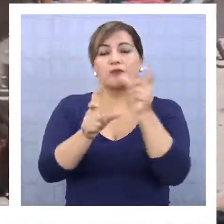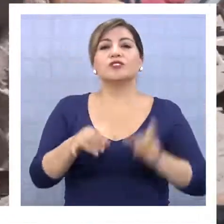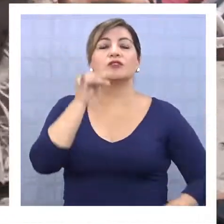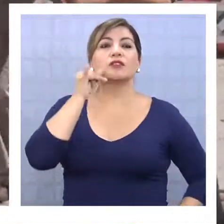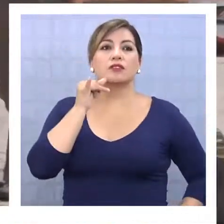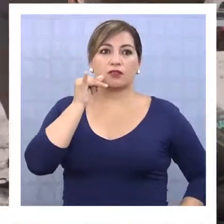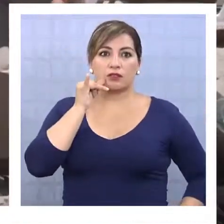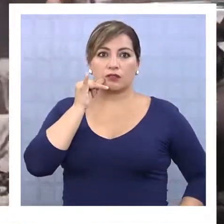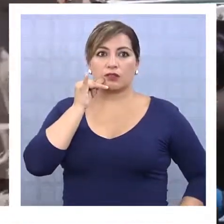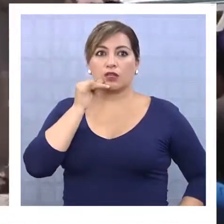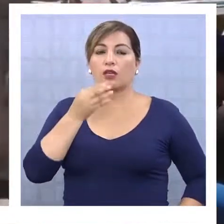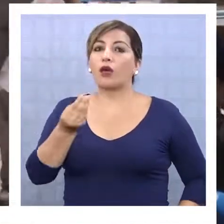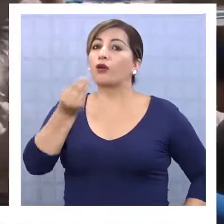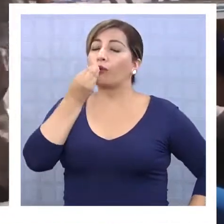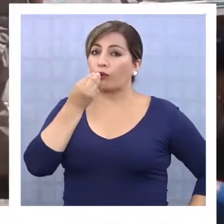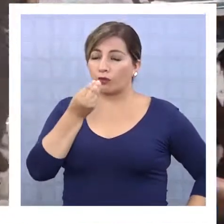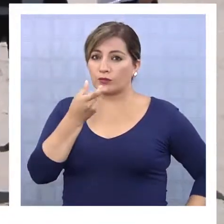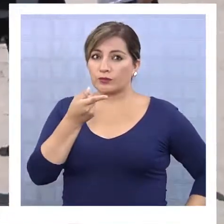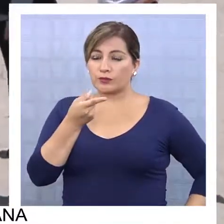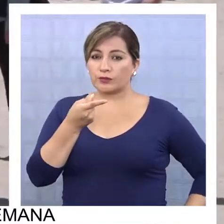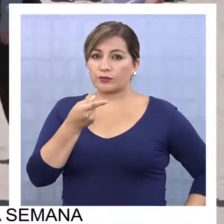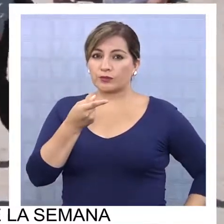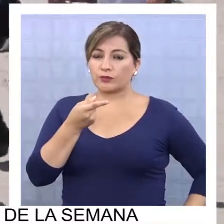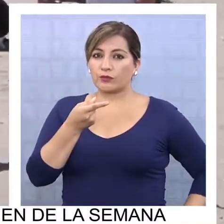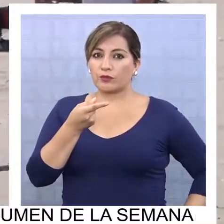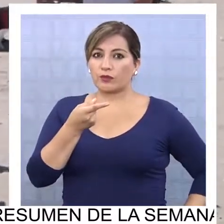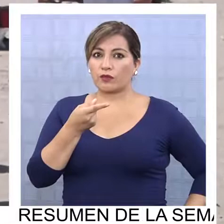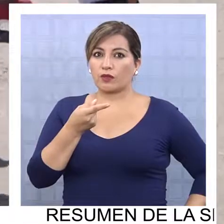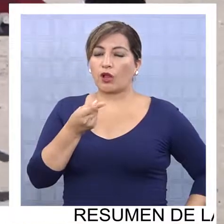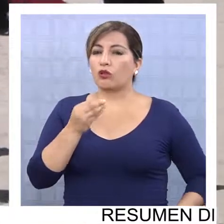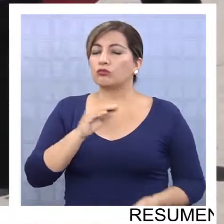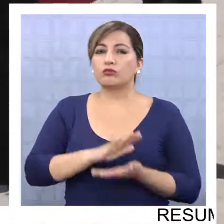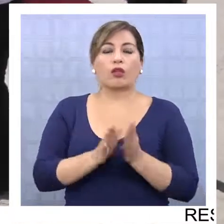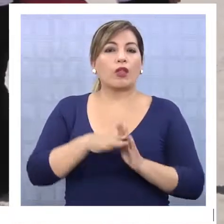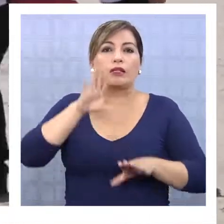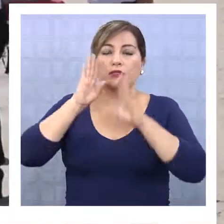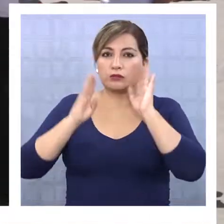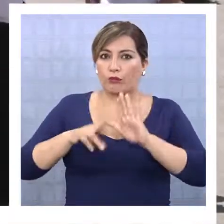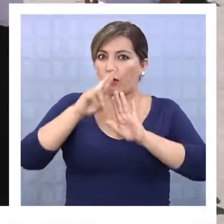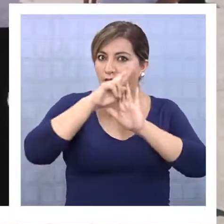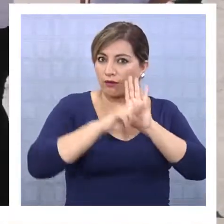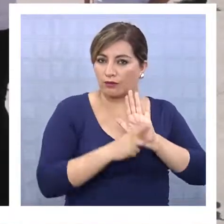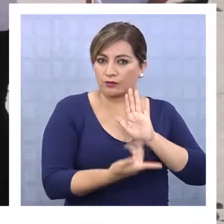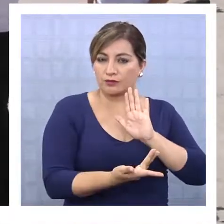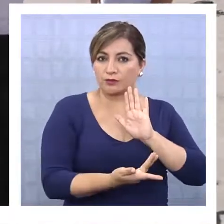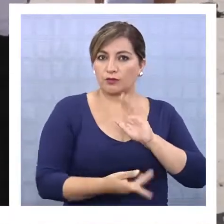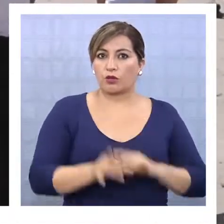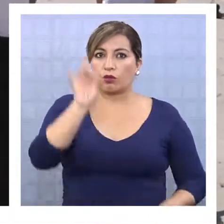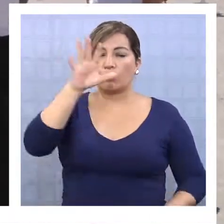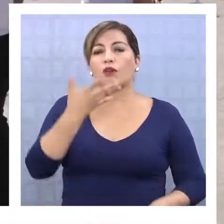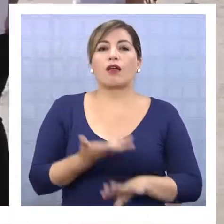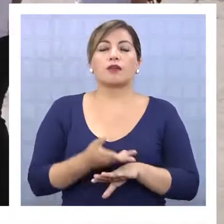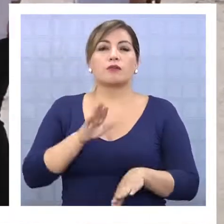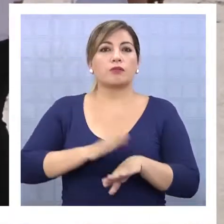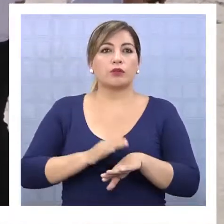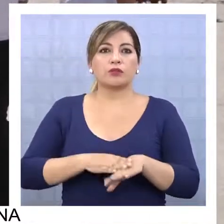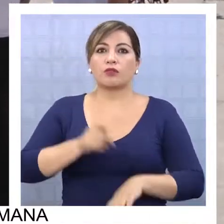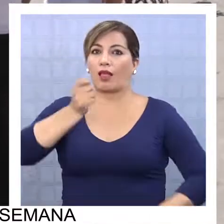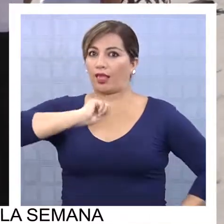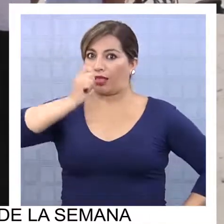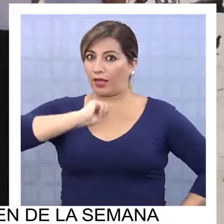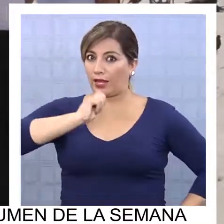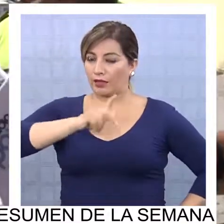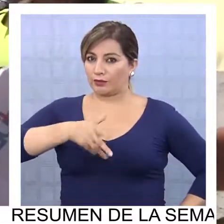iquiqueño a que haga el consumo de las cosas reclamentadas. O sea, lo único que en esta playa hay permiso para venderle los